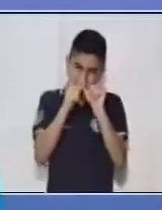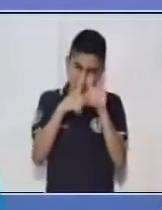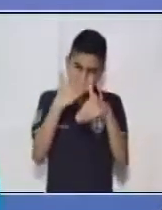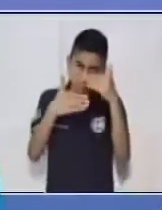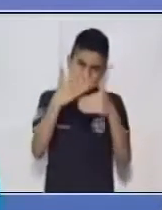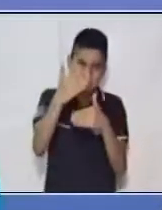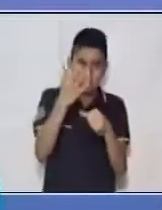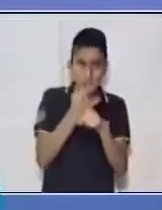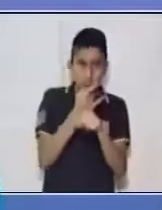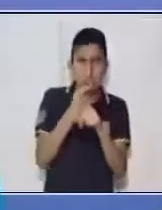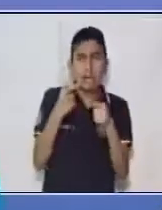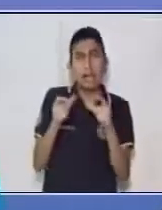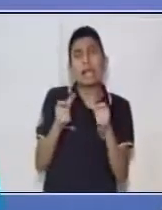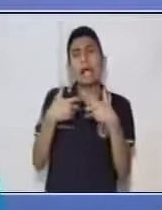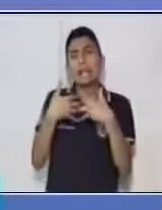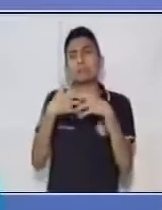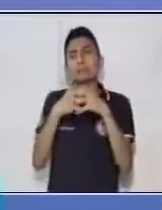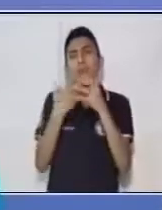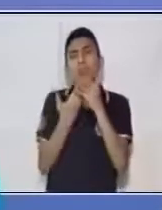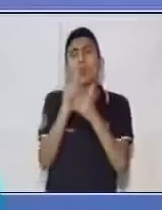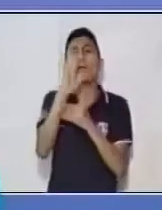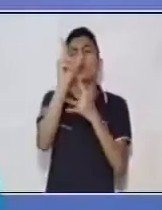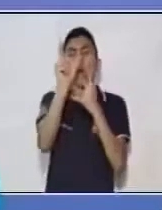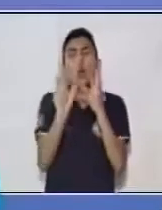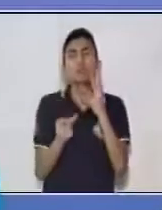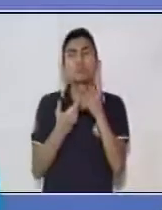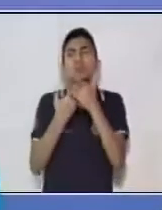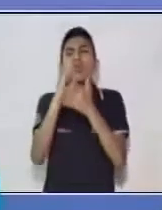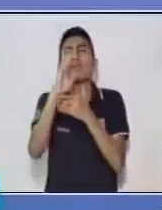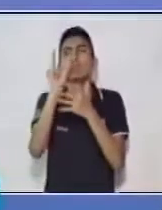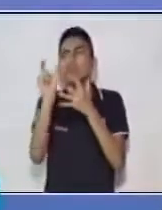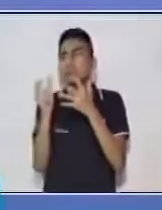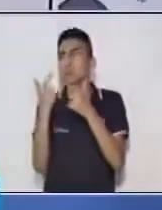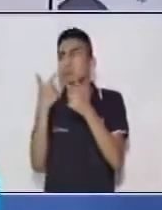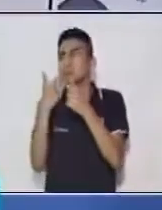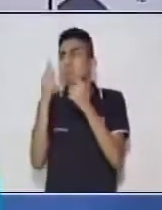puedes ir creando algunas figuras en casa.